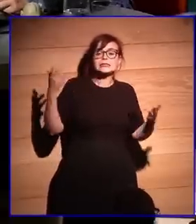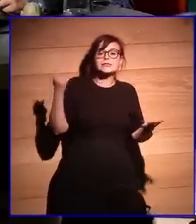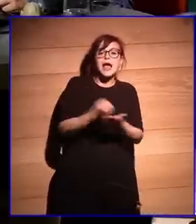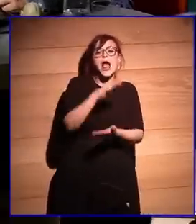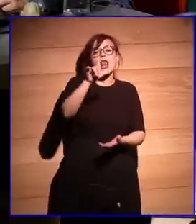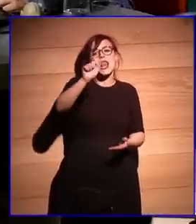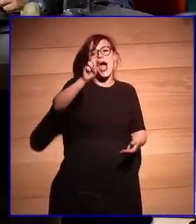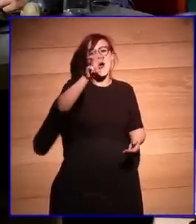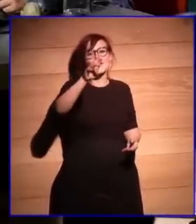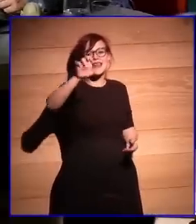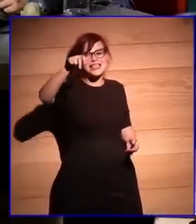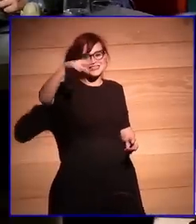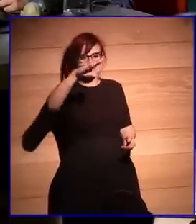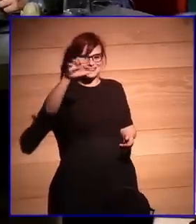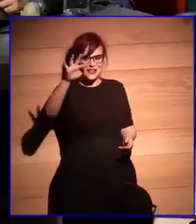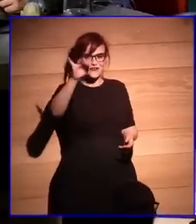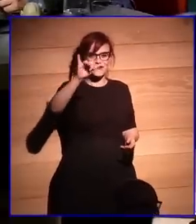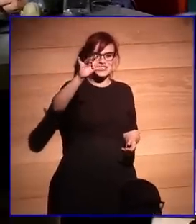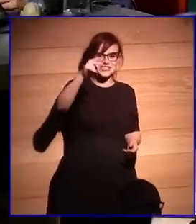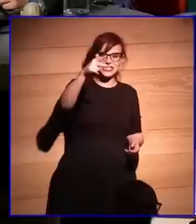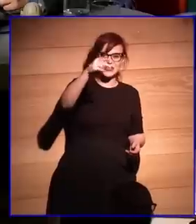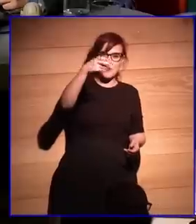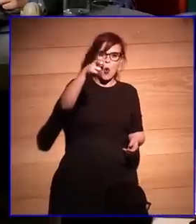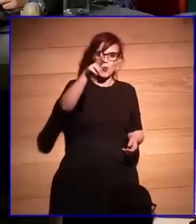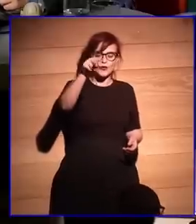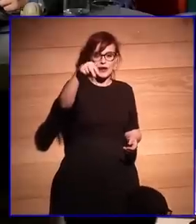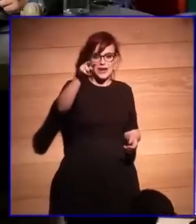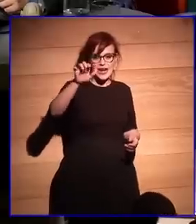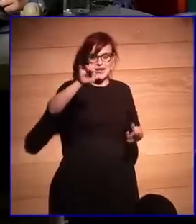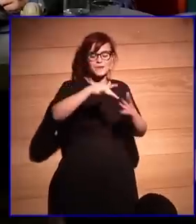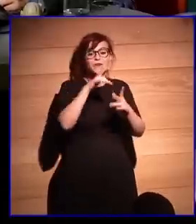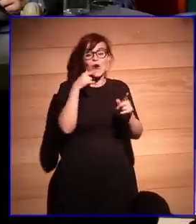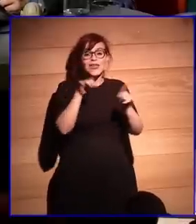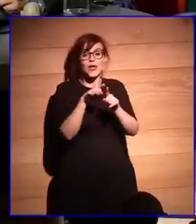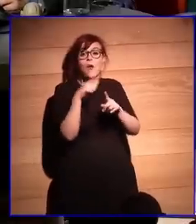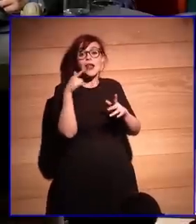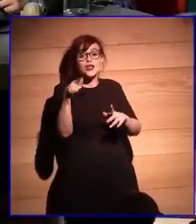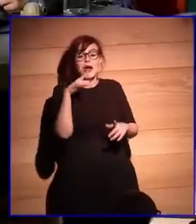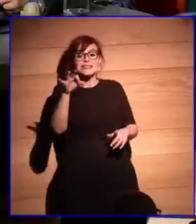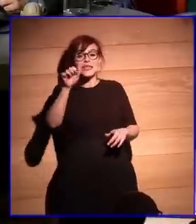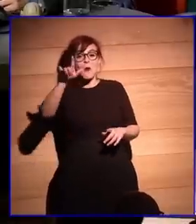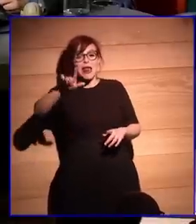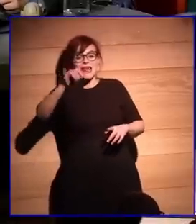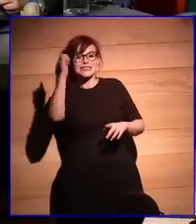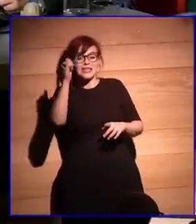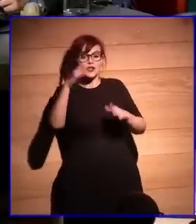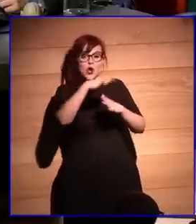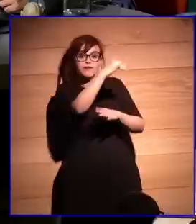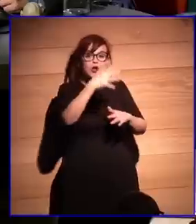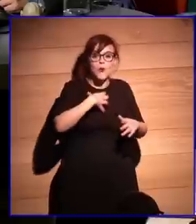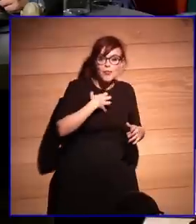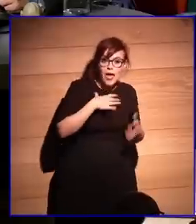Lawrence Fishburne. Lawrence Fishburne. El que se parece al Samuel L. Jackson. Al que llaman cuando Samuel L. Jackson no puede. Pero son, ¿sabéis que son